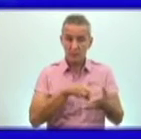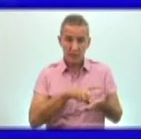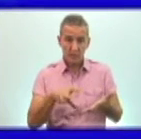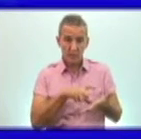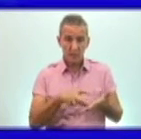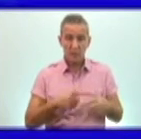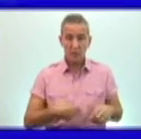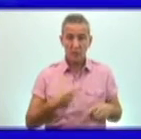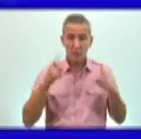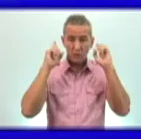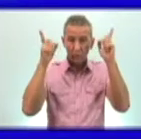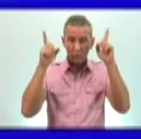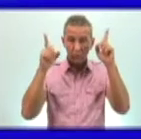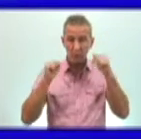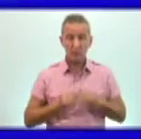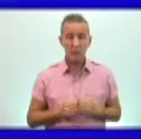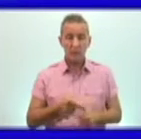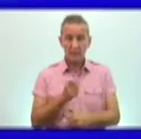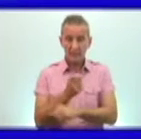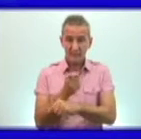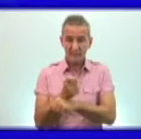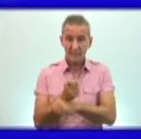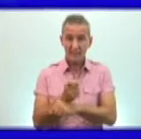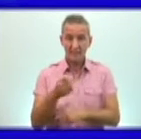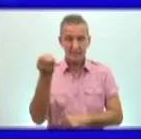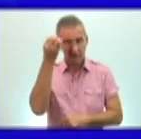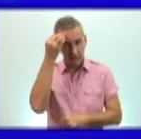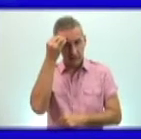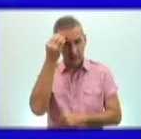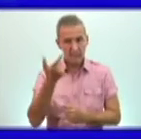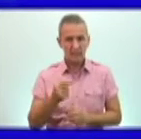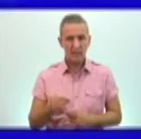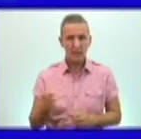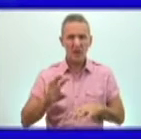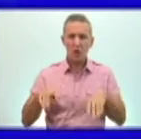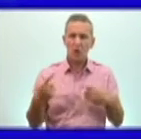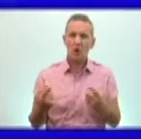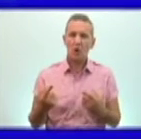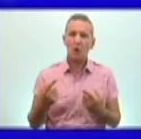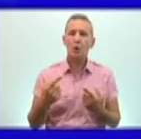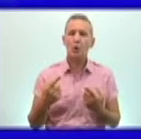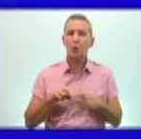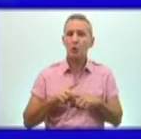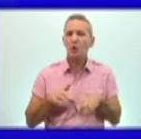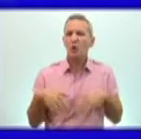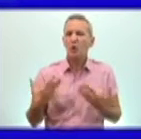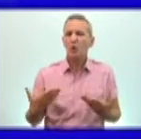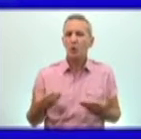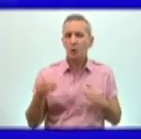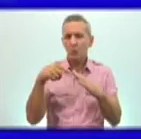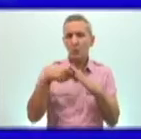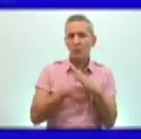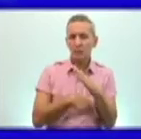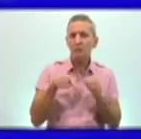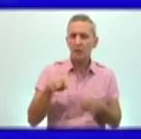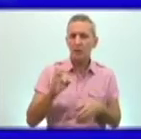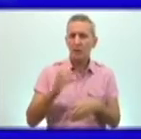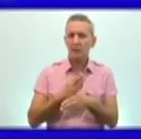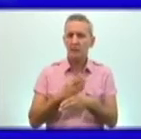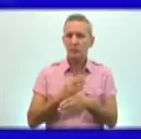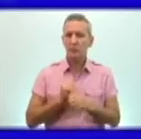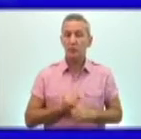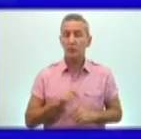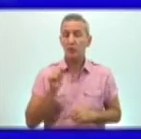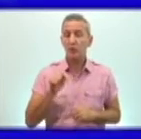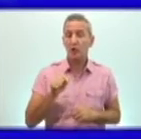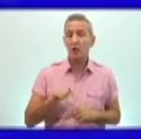Política, breve glosario para su enseñanza-aprendizaje, pues cómo profundizar en estos conceptos. Pero le alerto sobre algo,